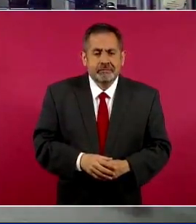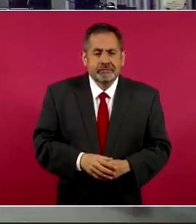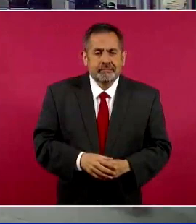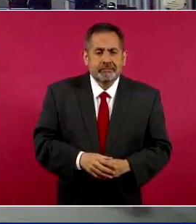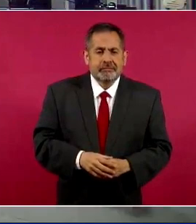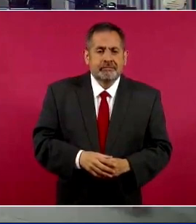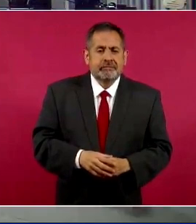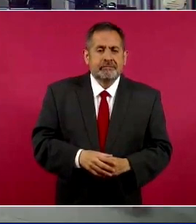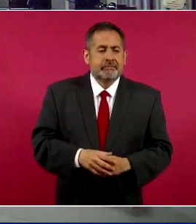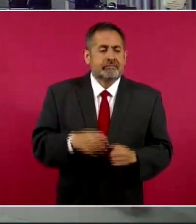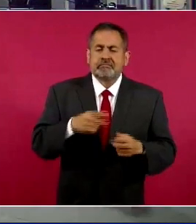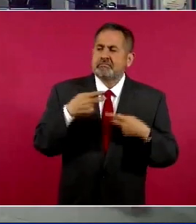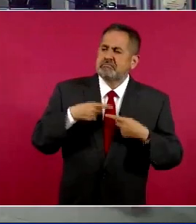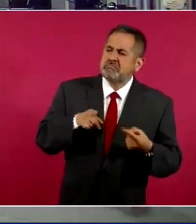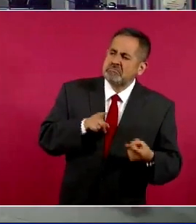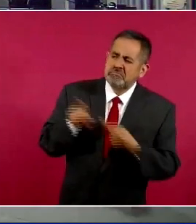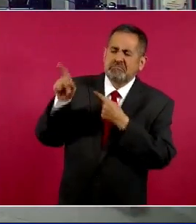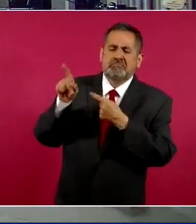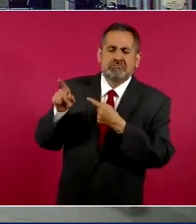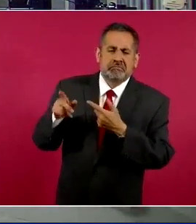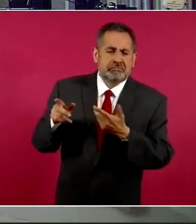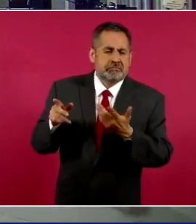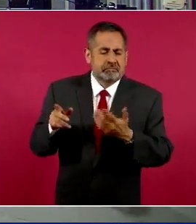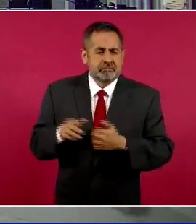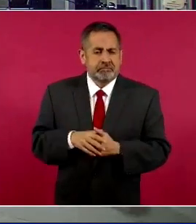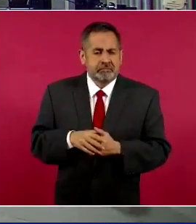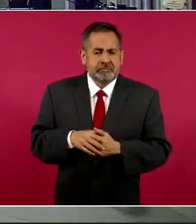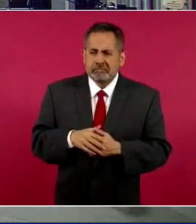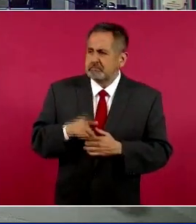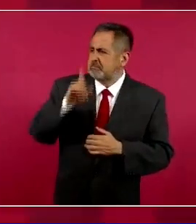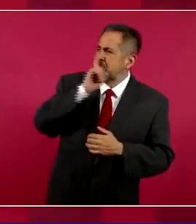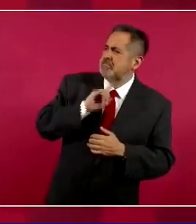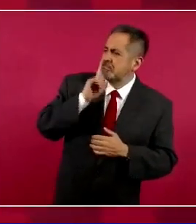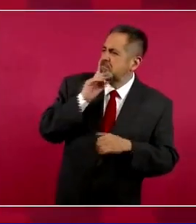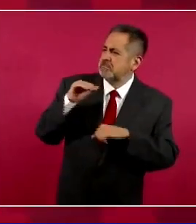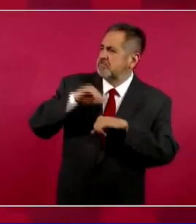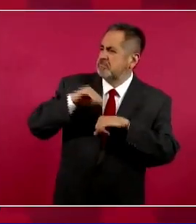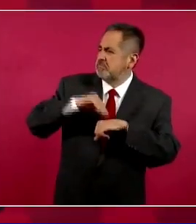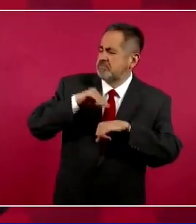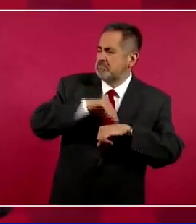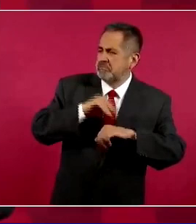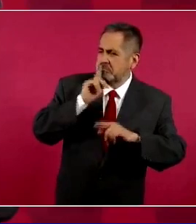Y el que insulta y el que miente